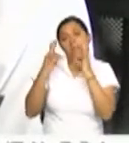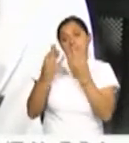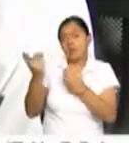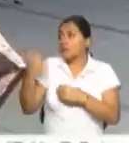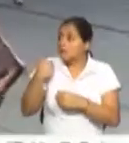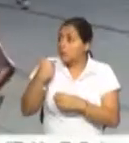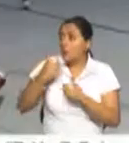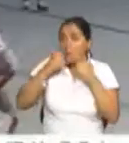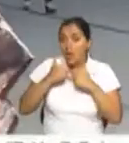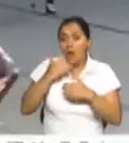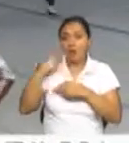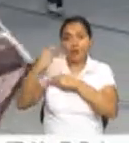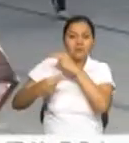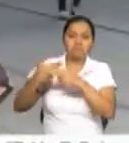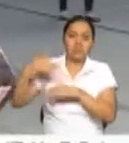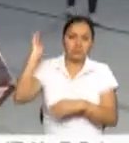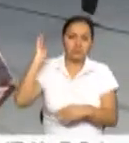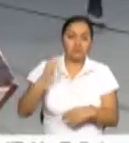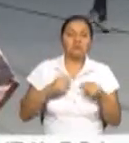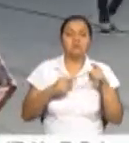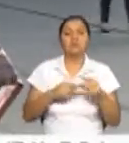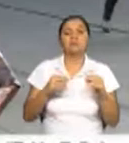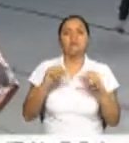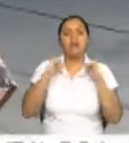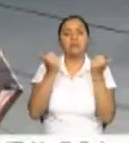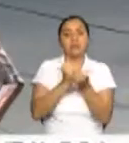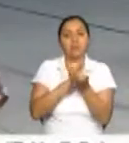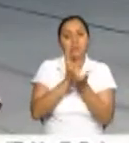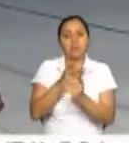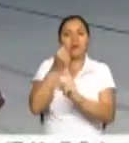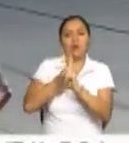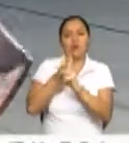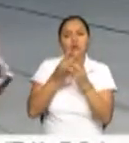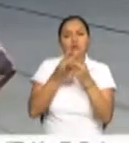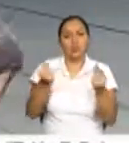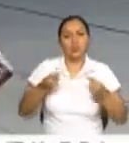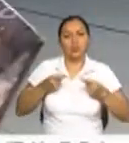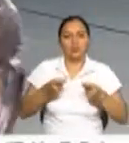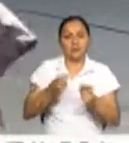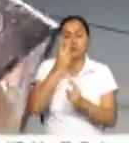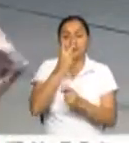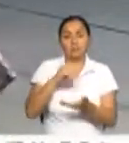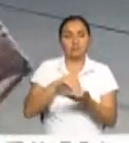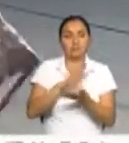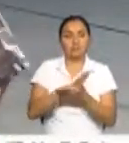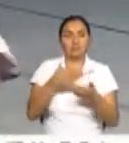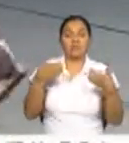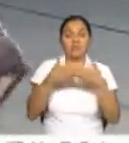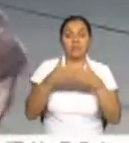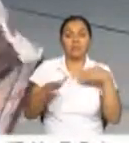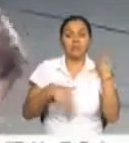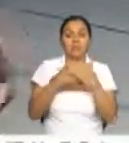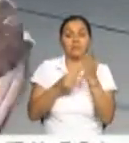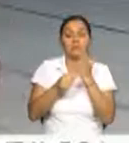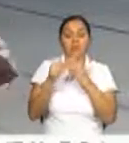tienen cáncer. La Asamblea Nacional se une a la lucha contra el cáncer. Para ello, en sus instalaciones, cuatro equipos del Ministerio de Salud Pública